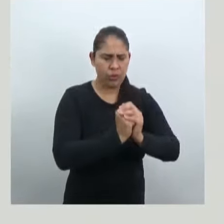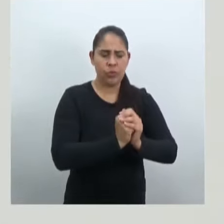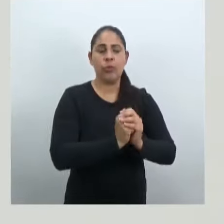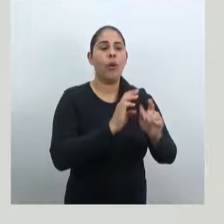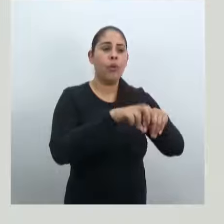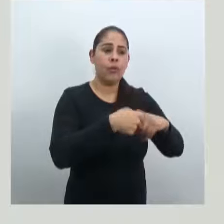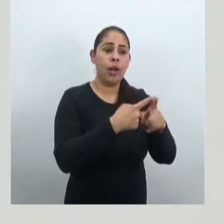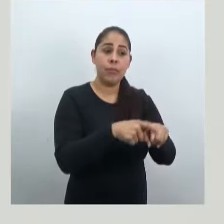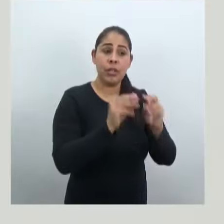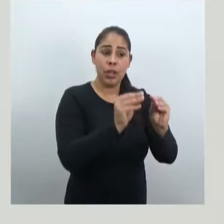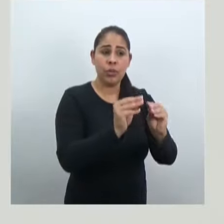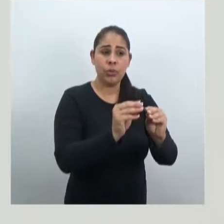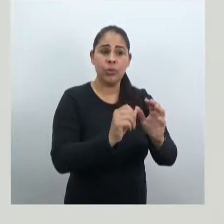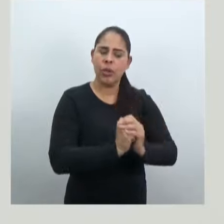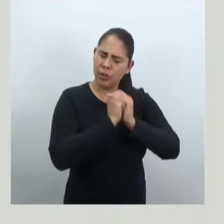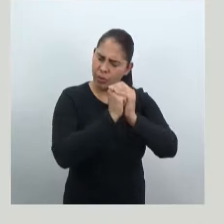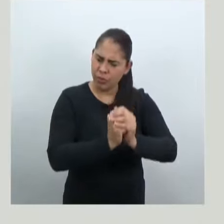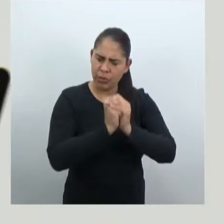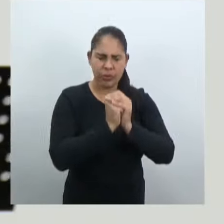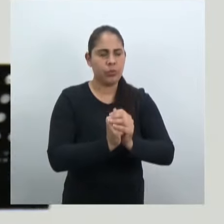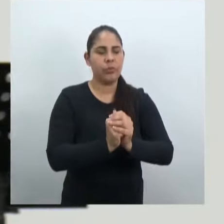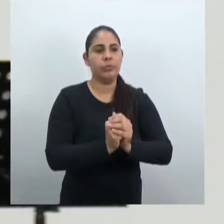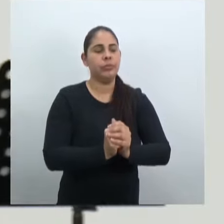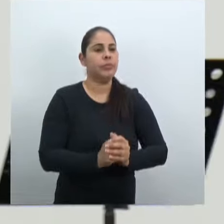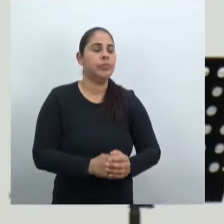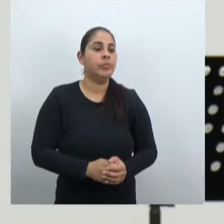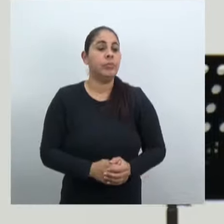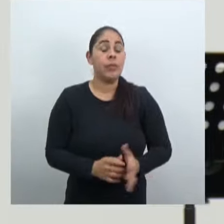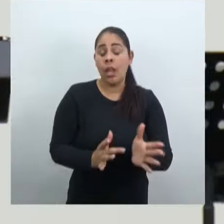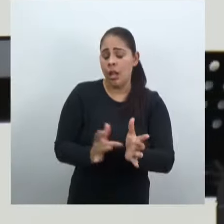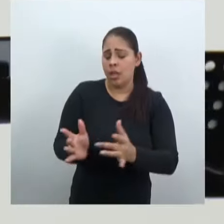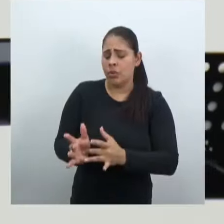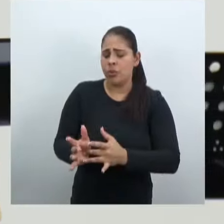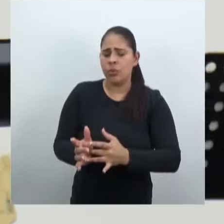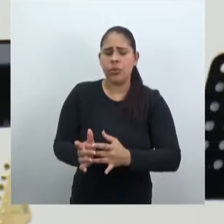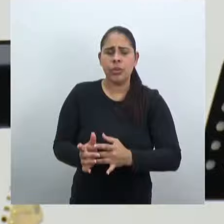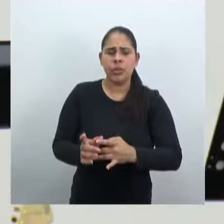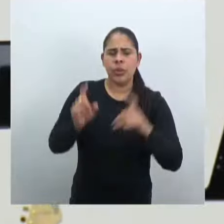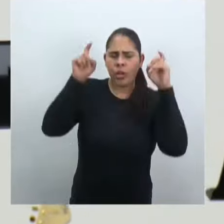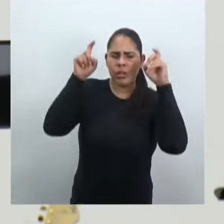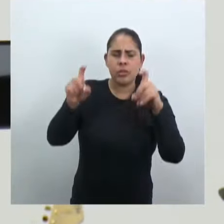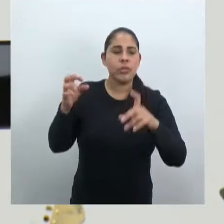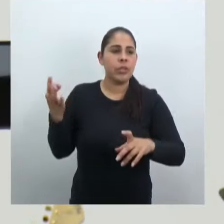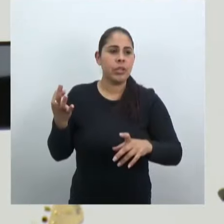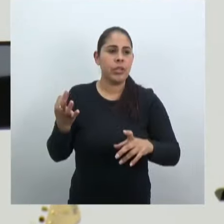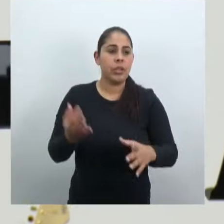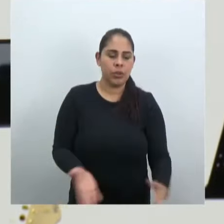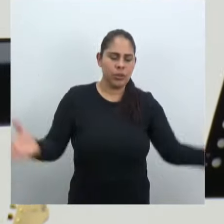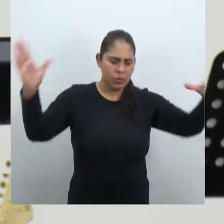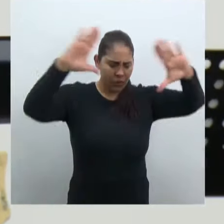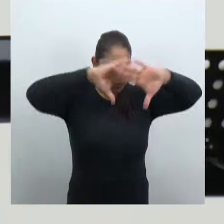Ok. Él nos enseñó que es necesario algunas veces orar toda la noche. Lucas